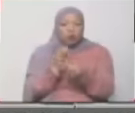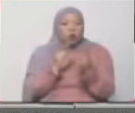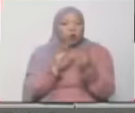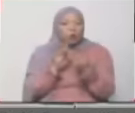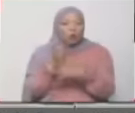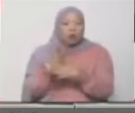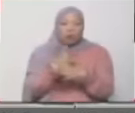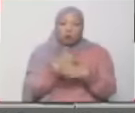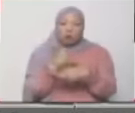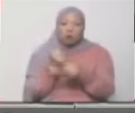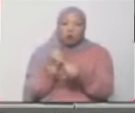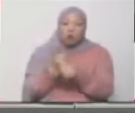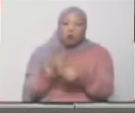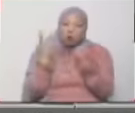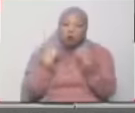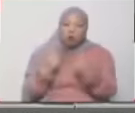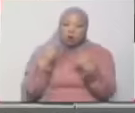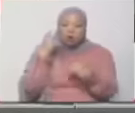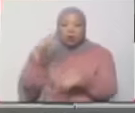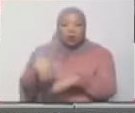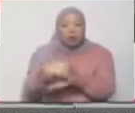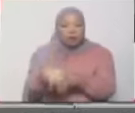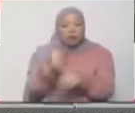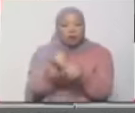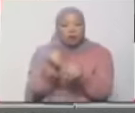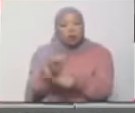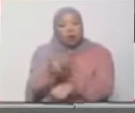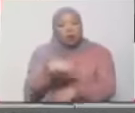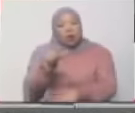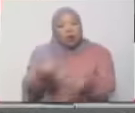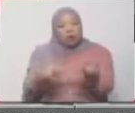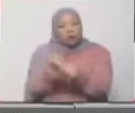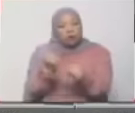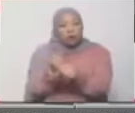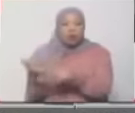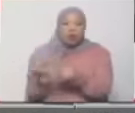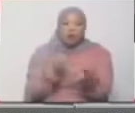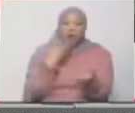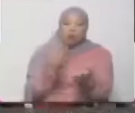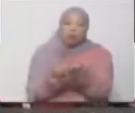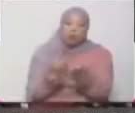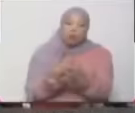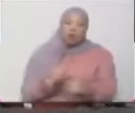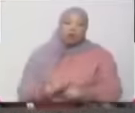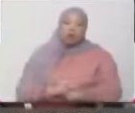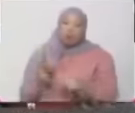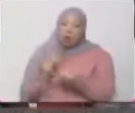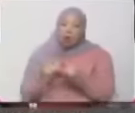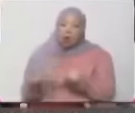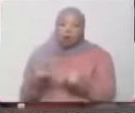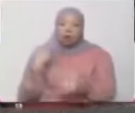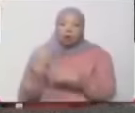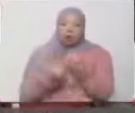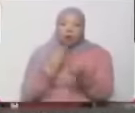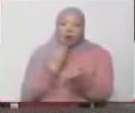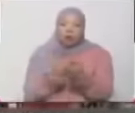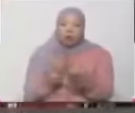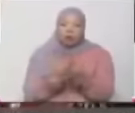se trata de formar, de ir a la calle, de buscar a la gente, de llevar los programas. Es otra cosa, es otro